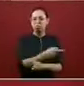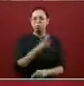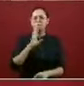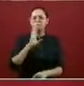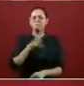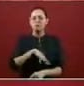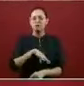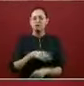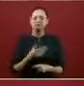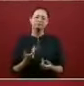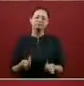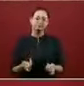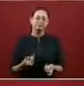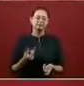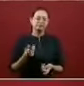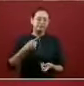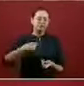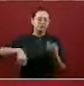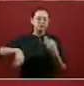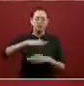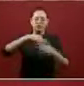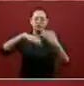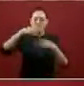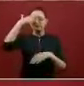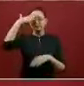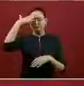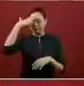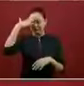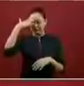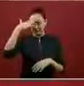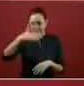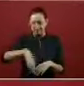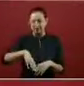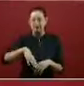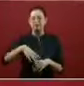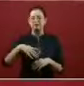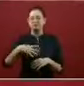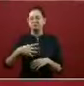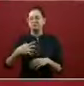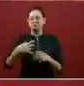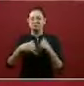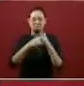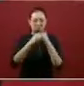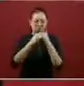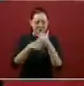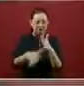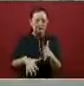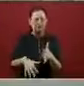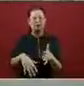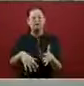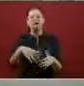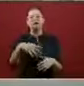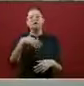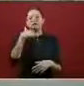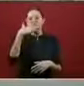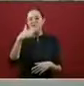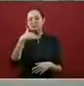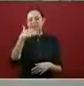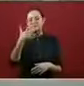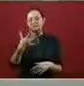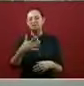Ya conocemos todo lo que sucedió con la famosa estafa maestra,